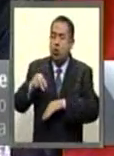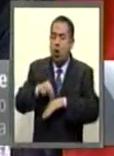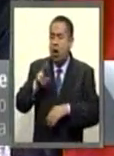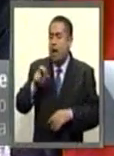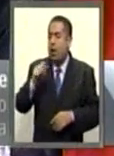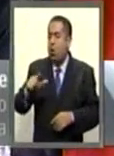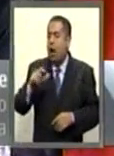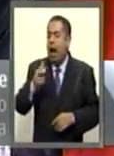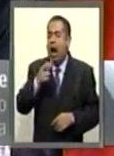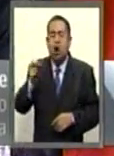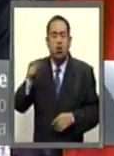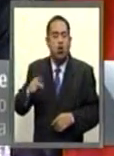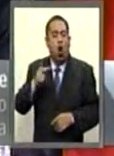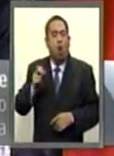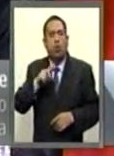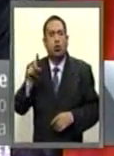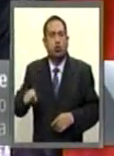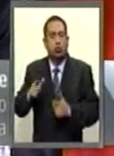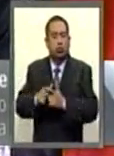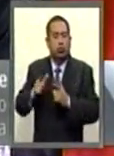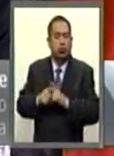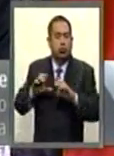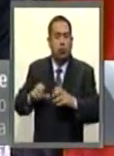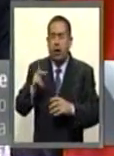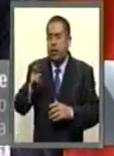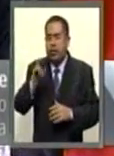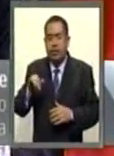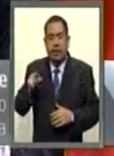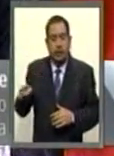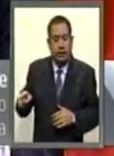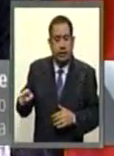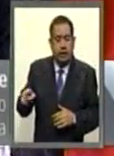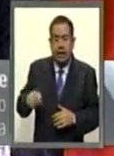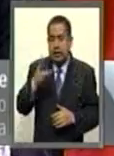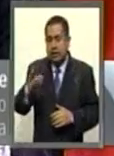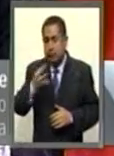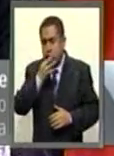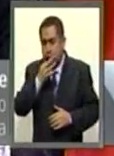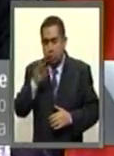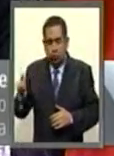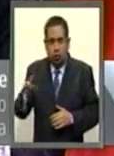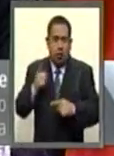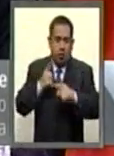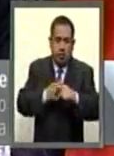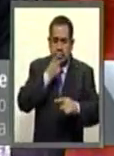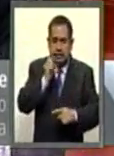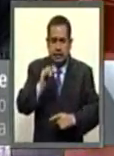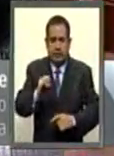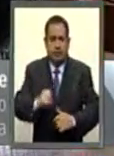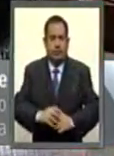Raúl Aarón Pozos Lanz, del Grupo Parlamentario del PRI, por 3 minutos en pro.